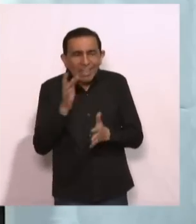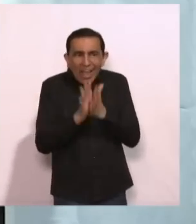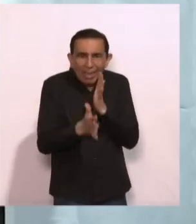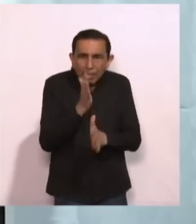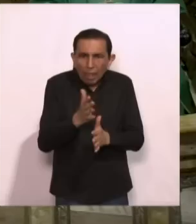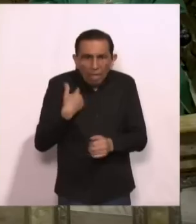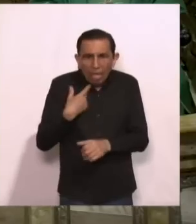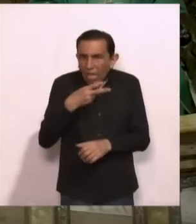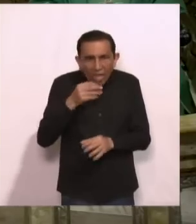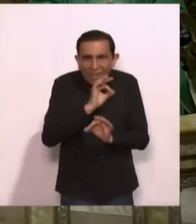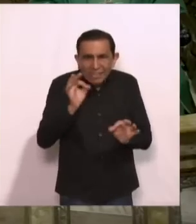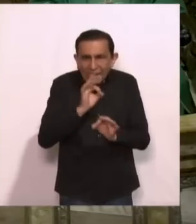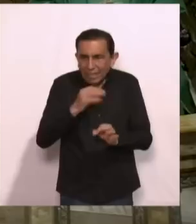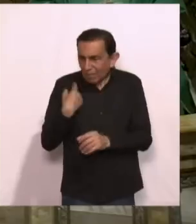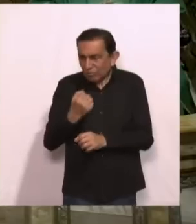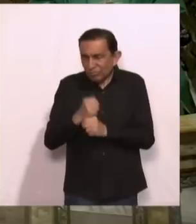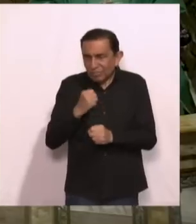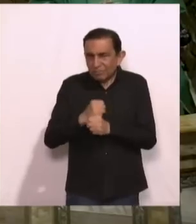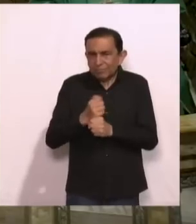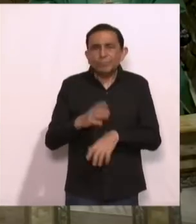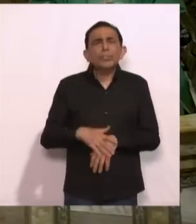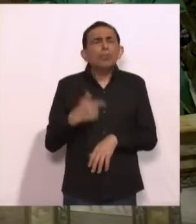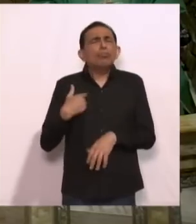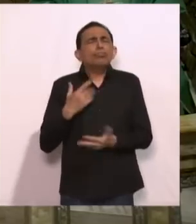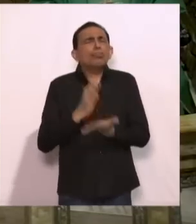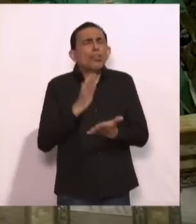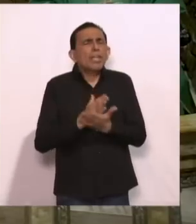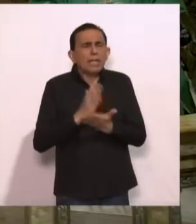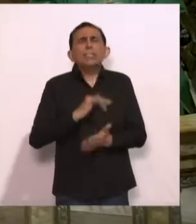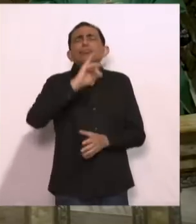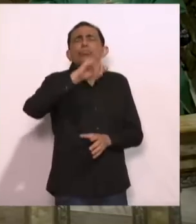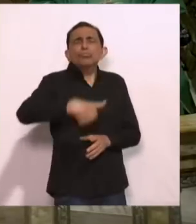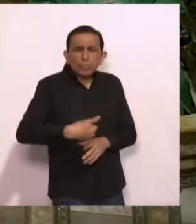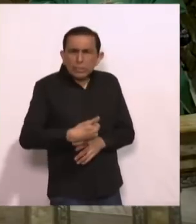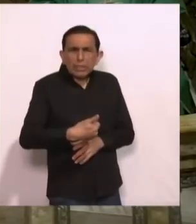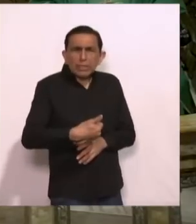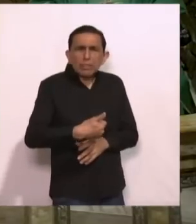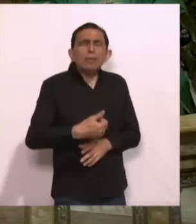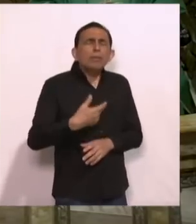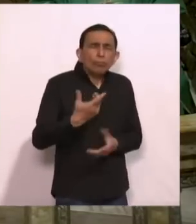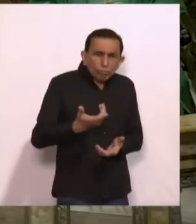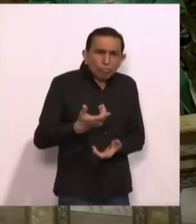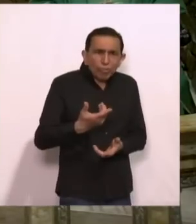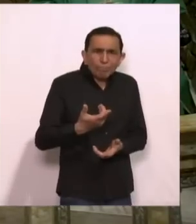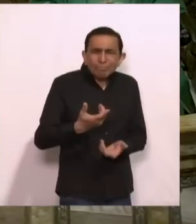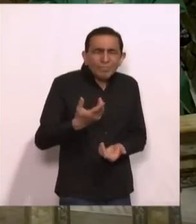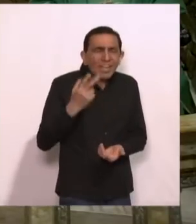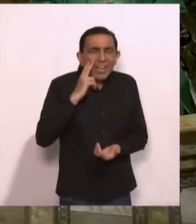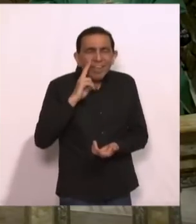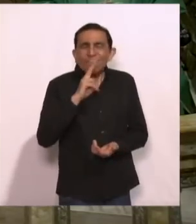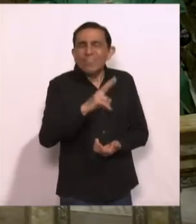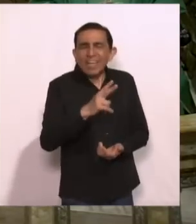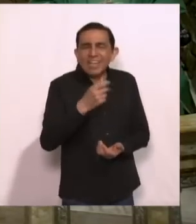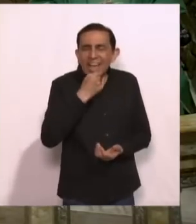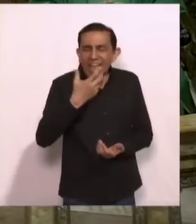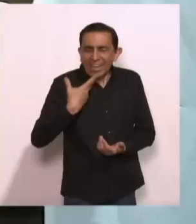ustedes. Aunque teníamos el derecho de proceder de otra manera, queríamos darles un ejemplo para